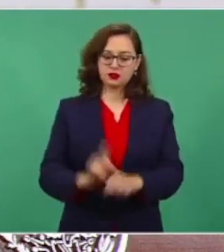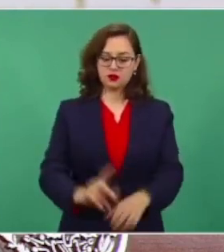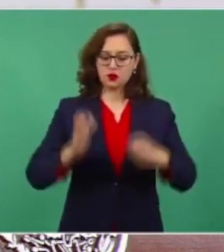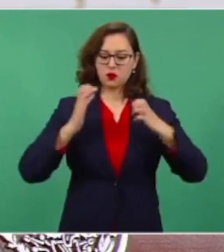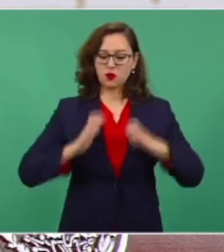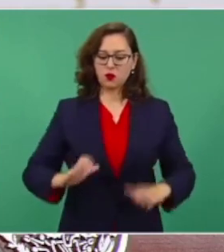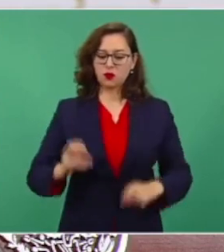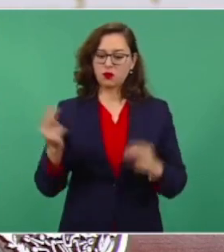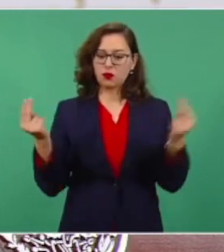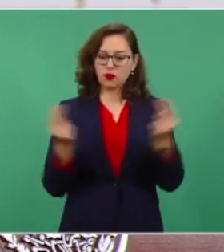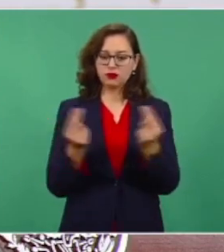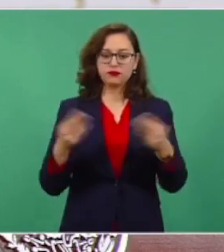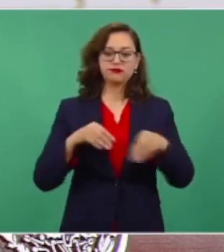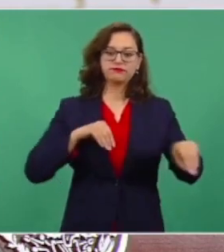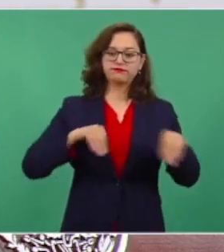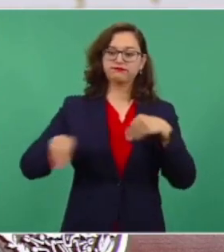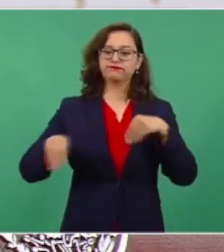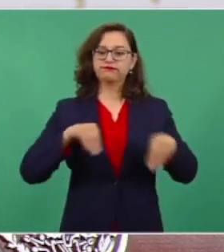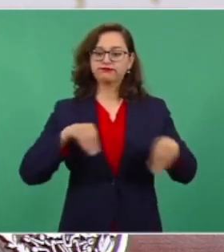movernos,